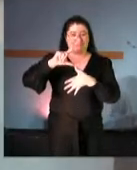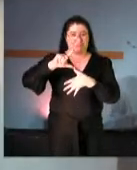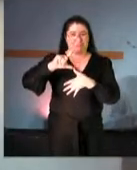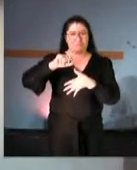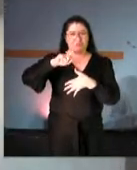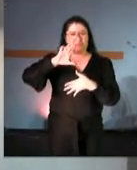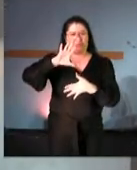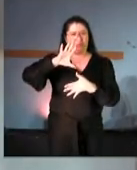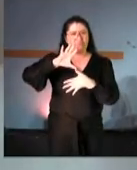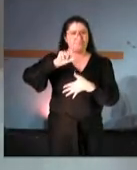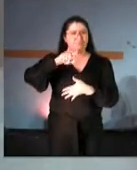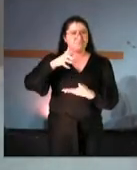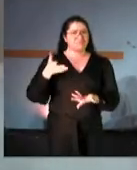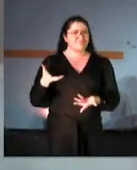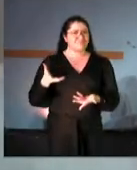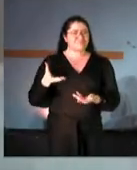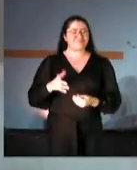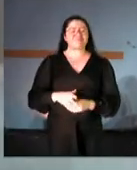América.